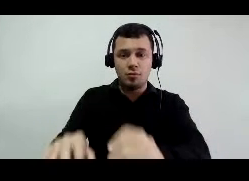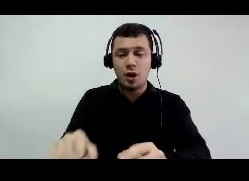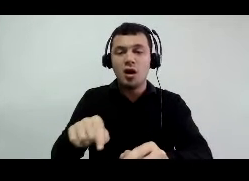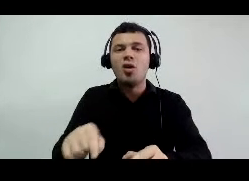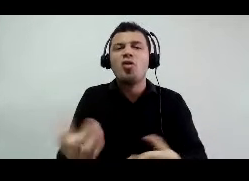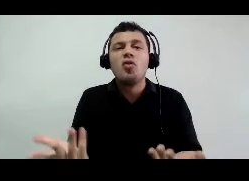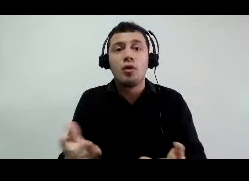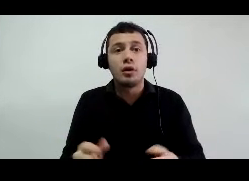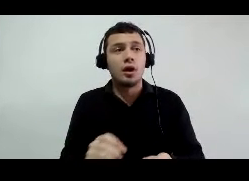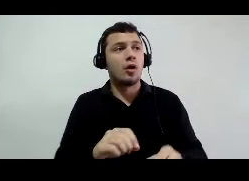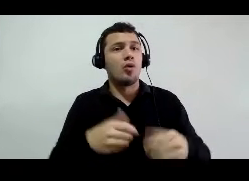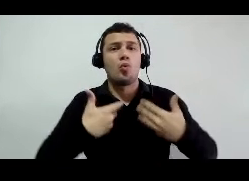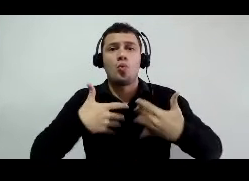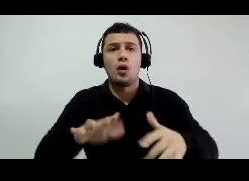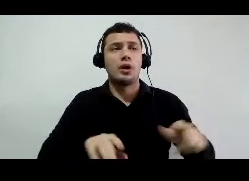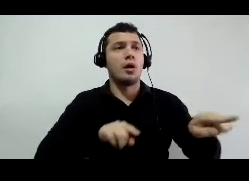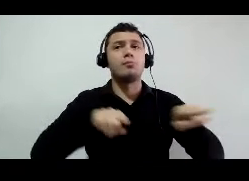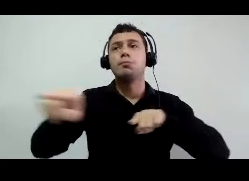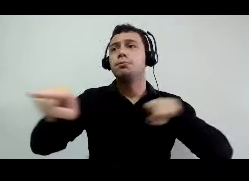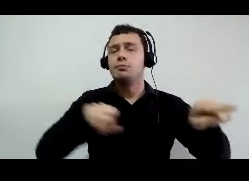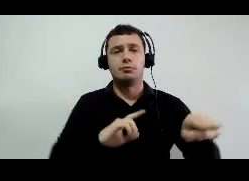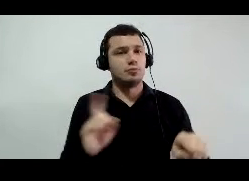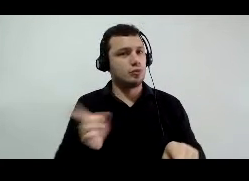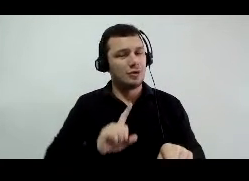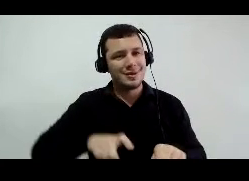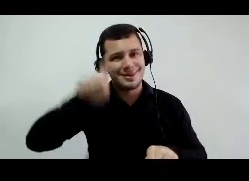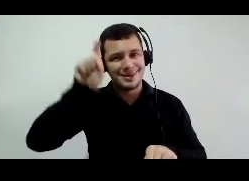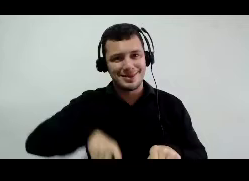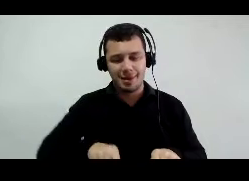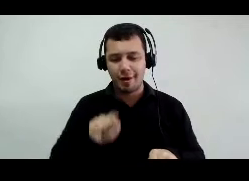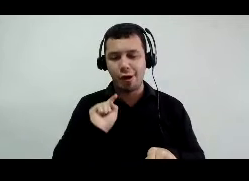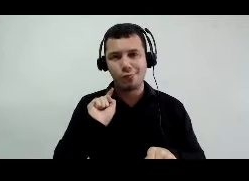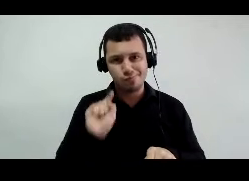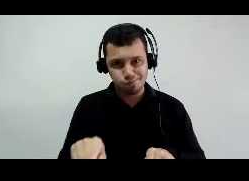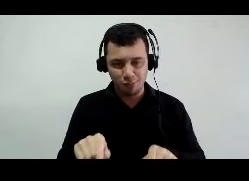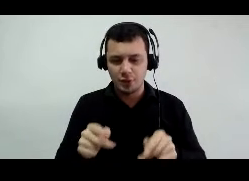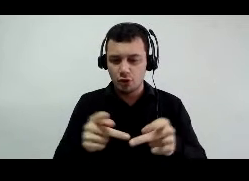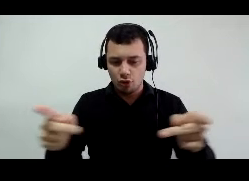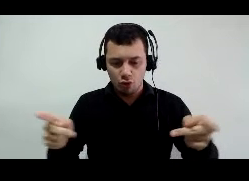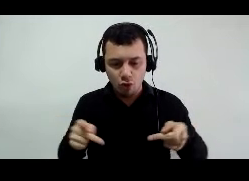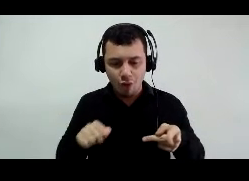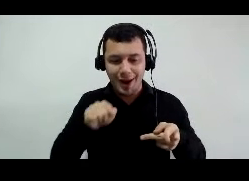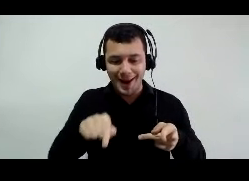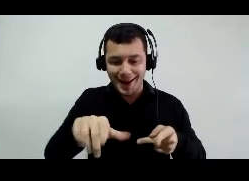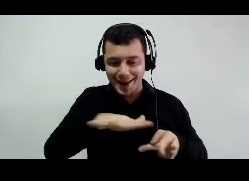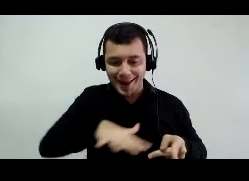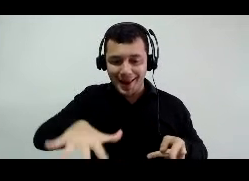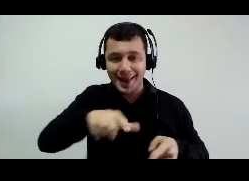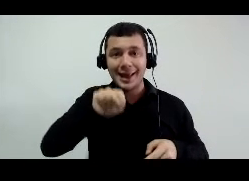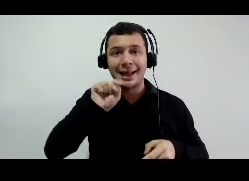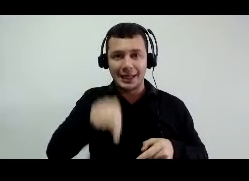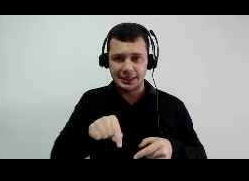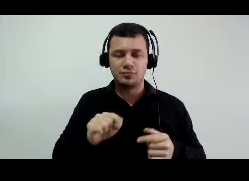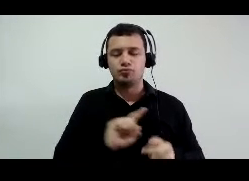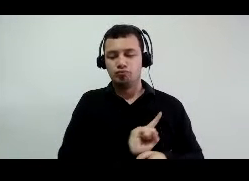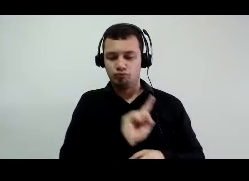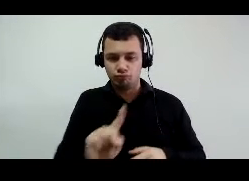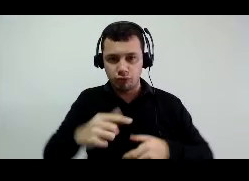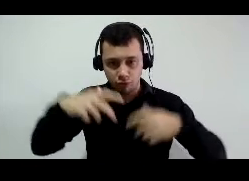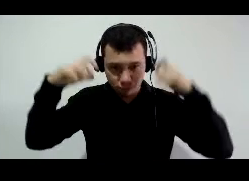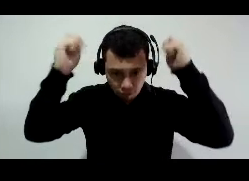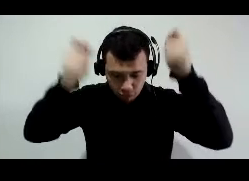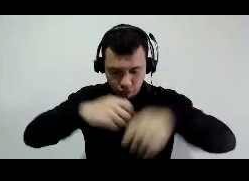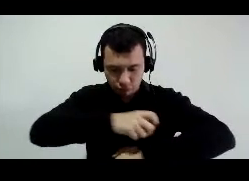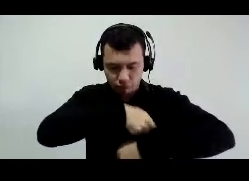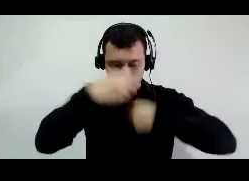está en la situación, en la habitación adyacente donde están los pacientes hospitalizados. Ahí debe haber un contenedor